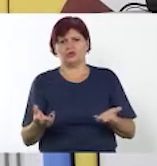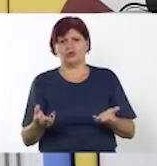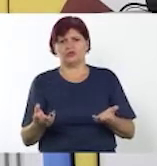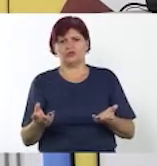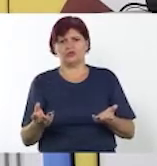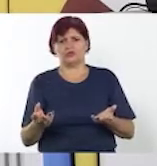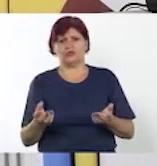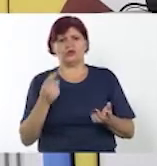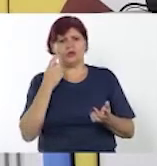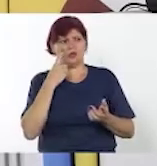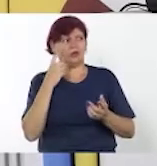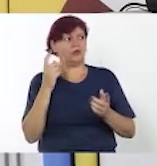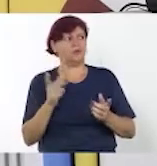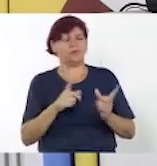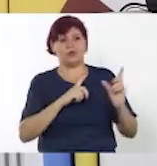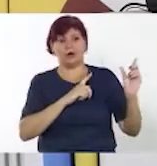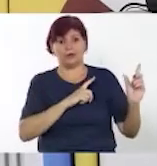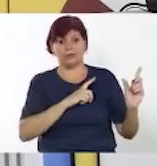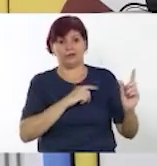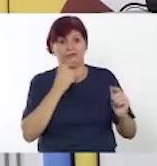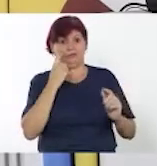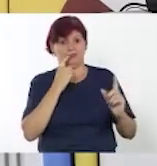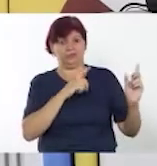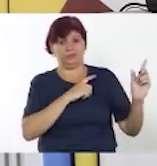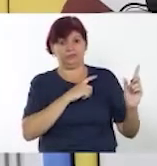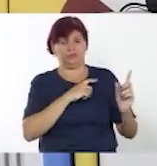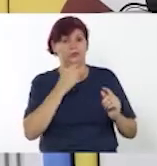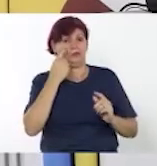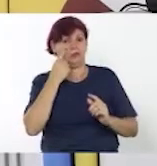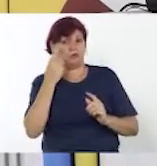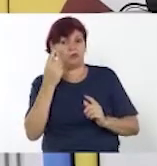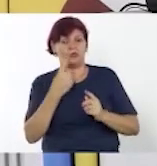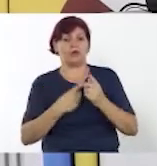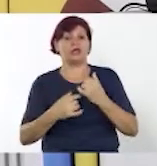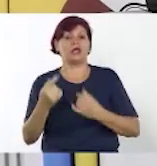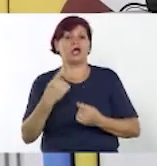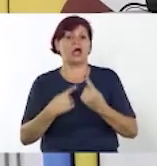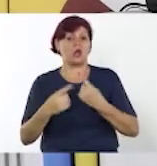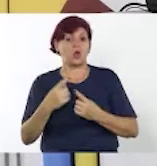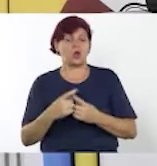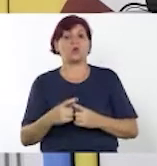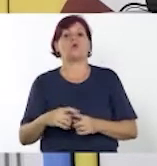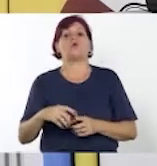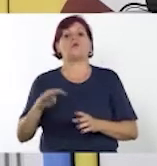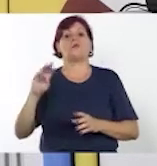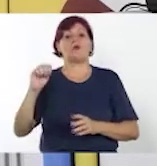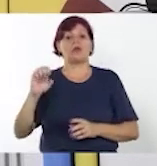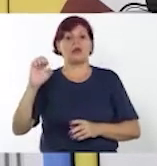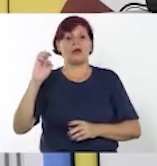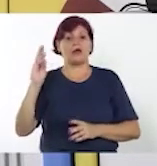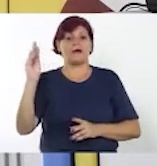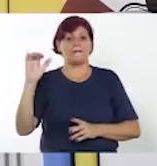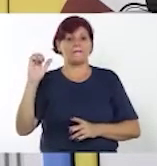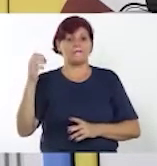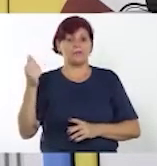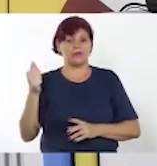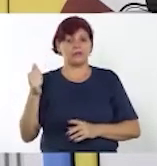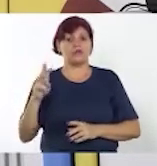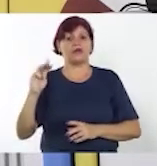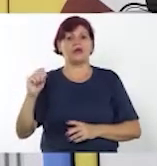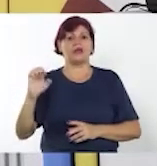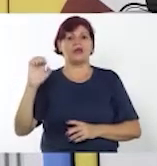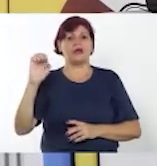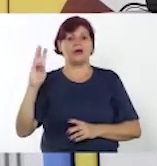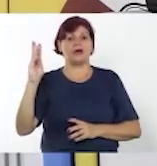posición y dentro de estas podemos diferenciar algunos, como la media, la mediana, las modas. Eso lo